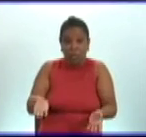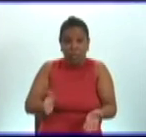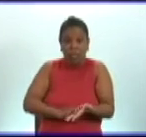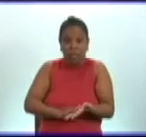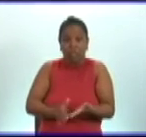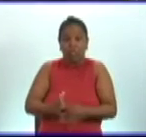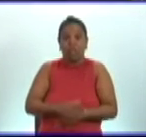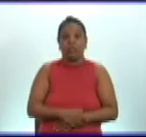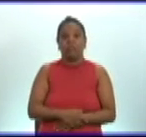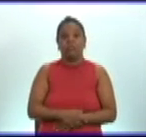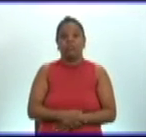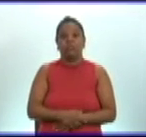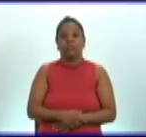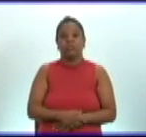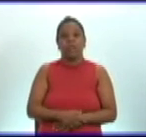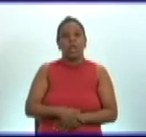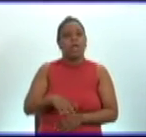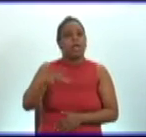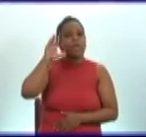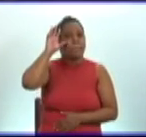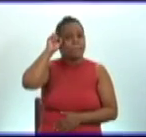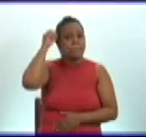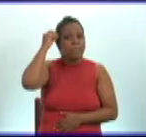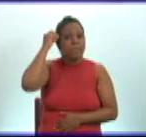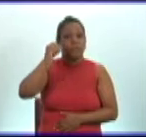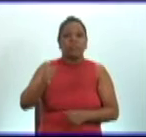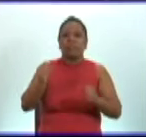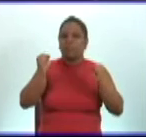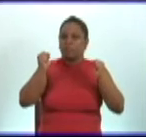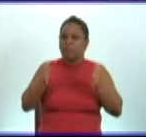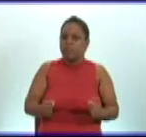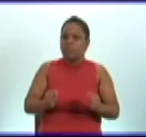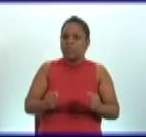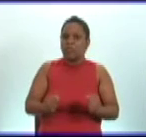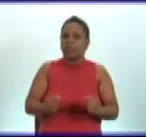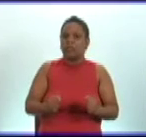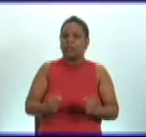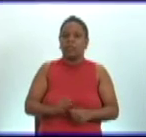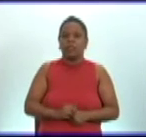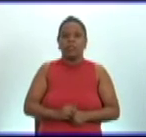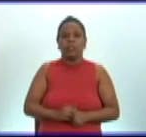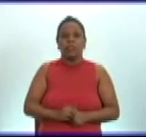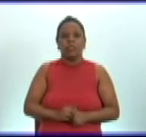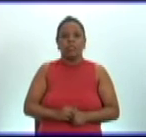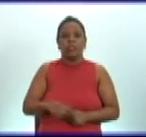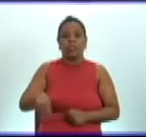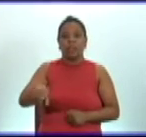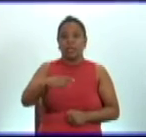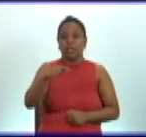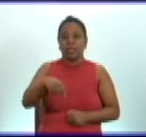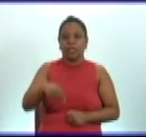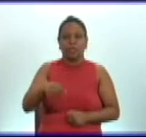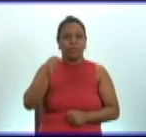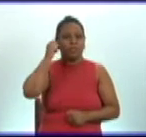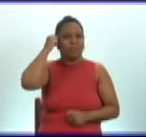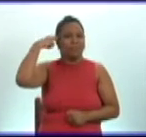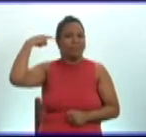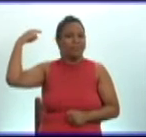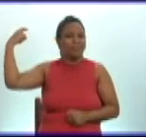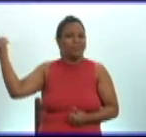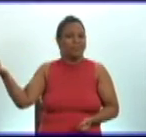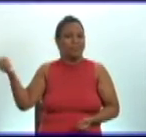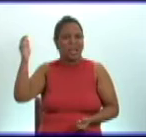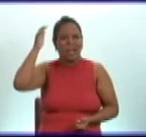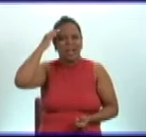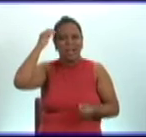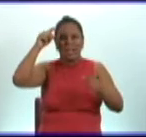Creo y estoy firmemente convencido de que este delito solo germina en la imaginación obtusa que fermenta